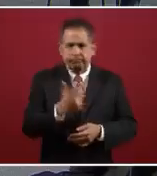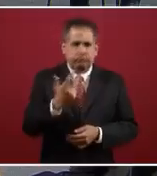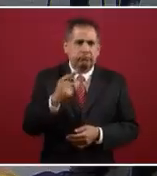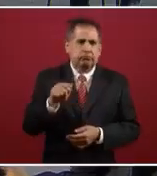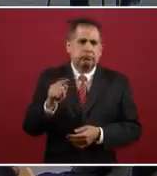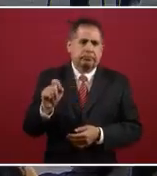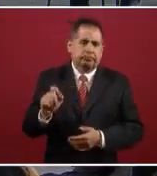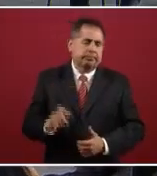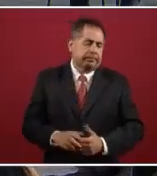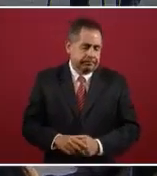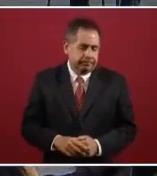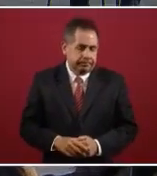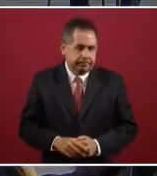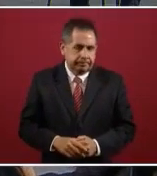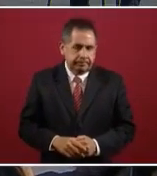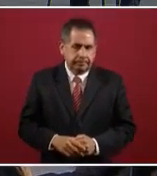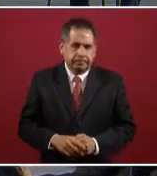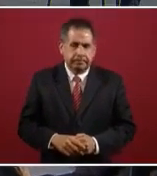Por lo que